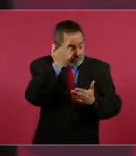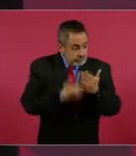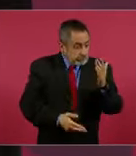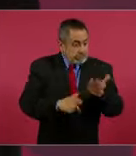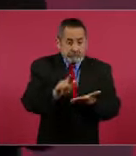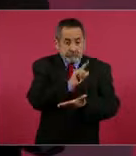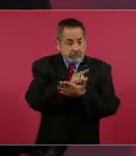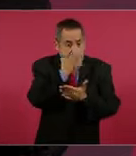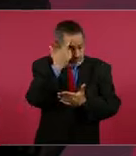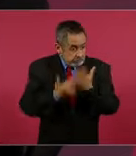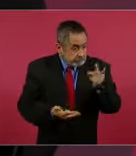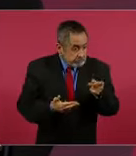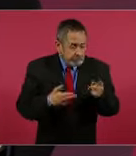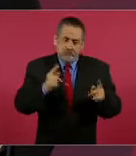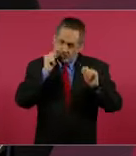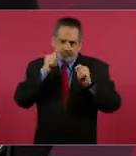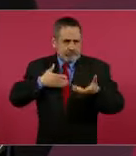las leyes,